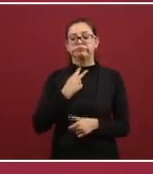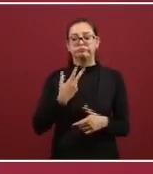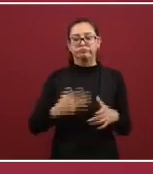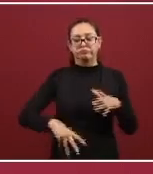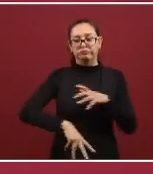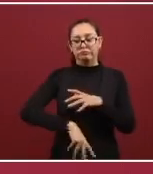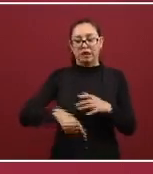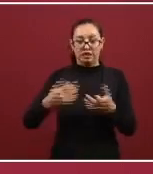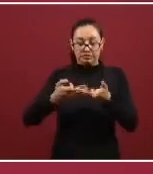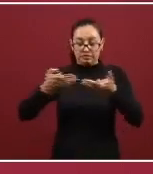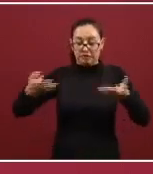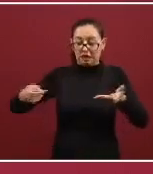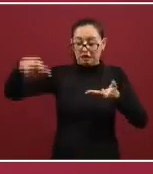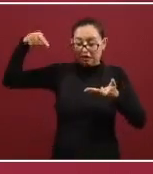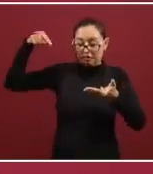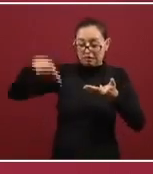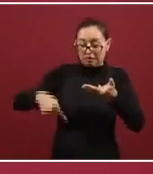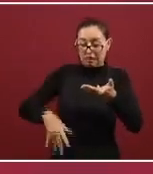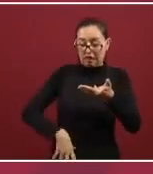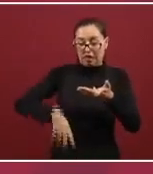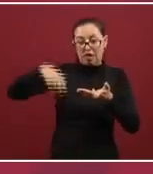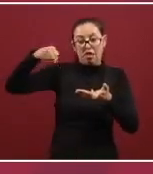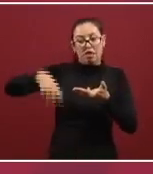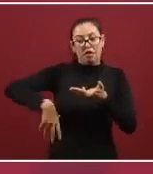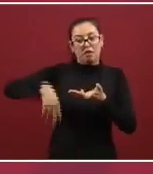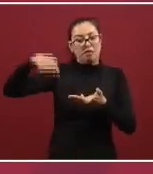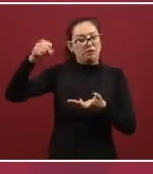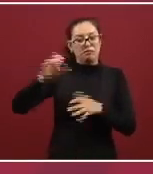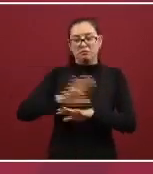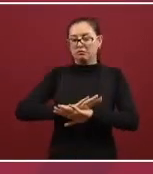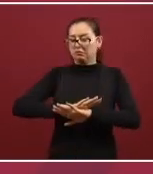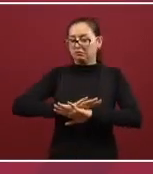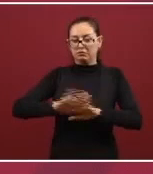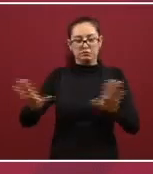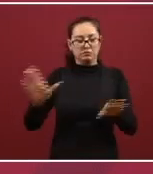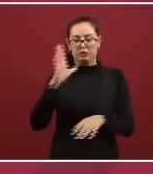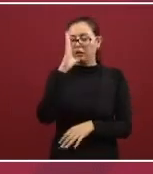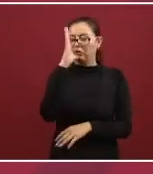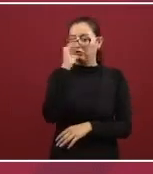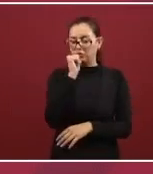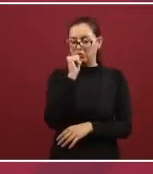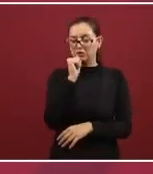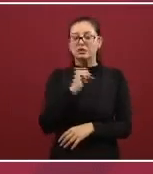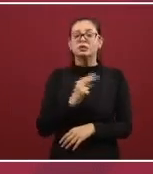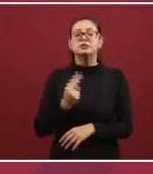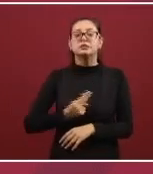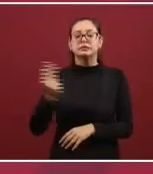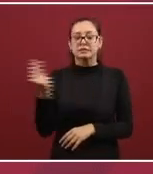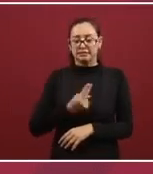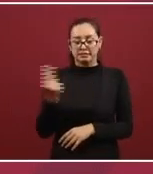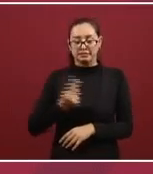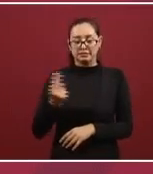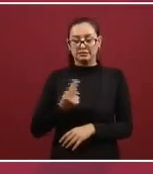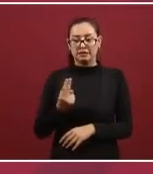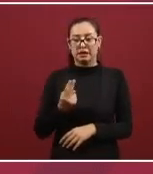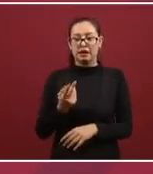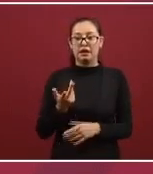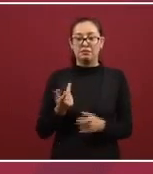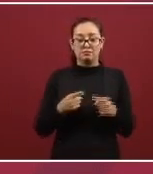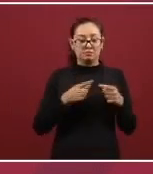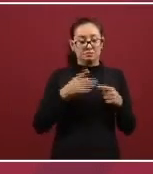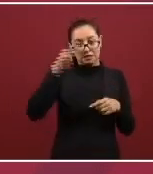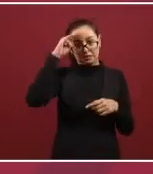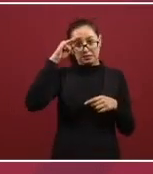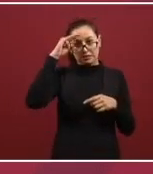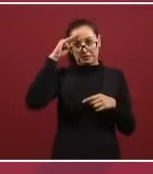los acuíferos en la laguna. Entonces se está viendo como una opción. Son 70